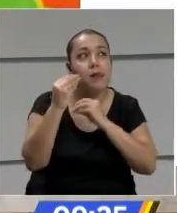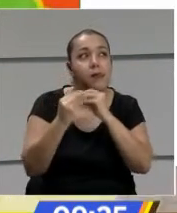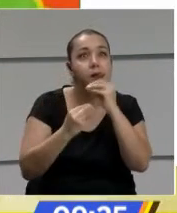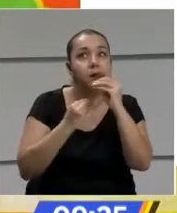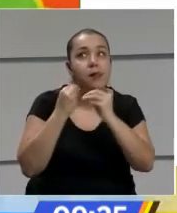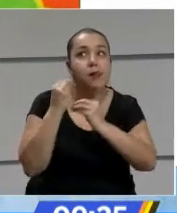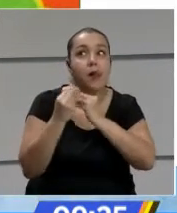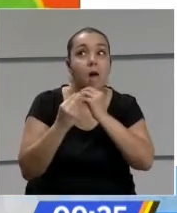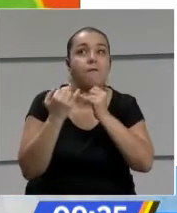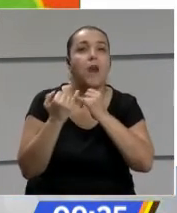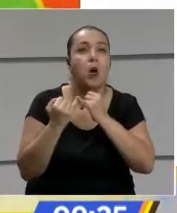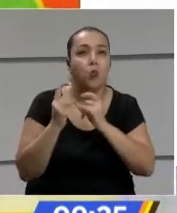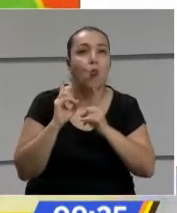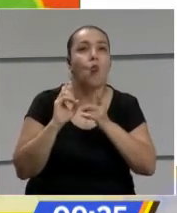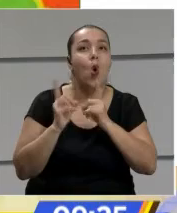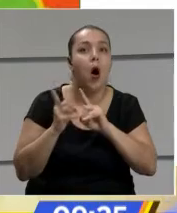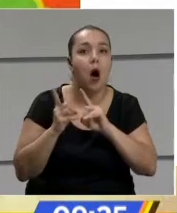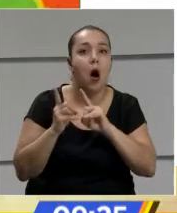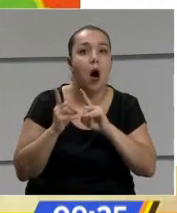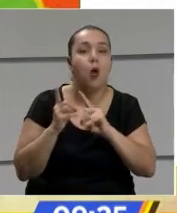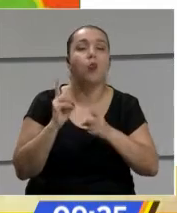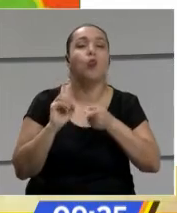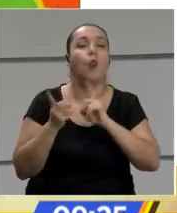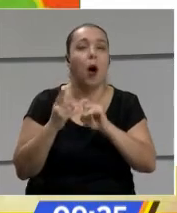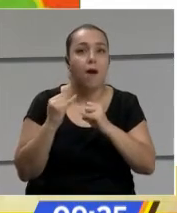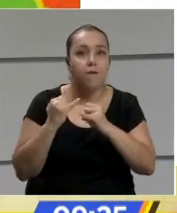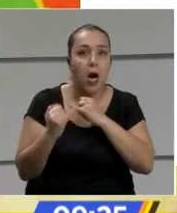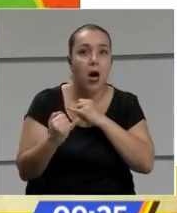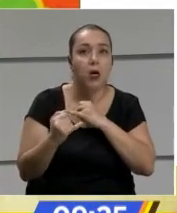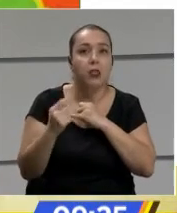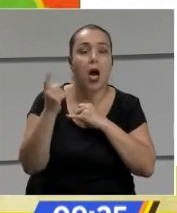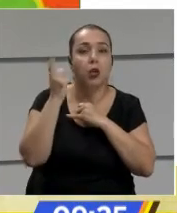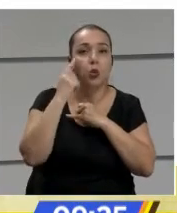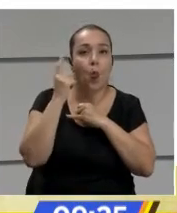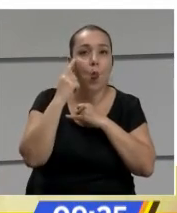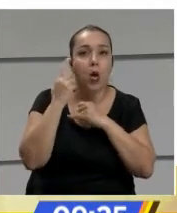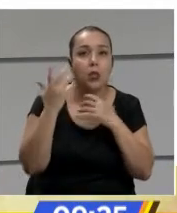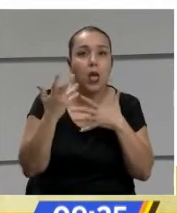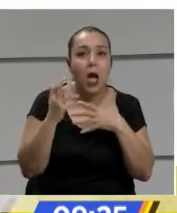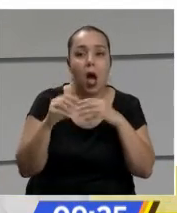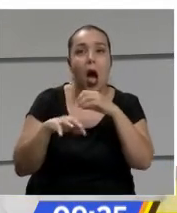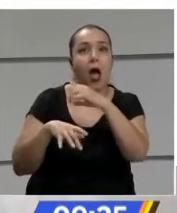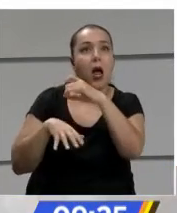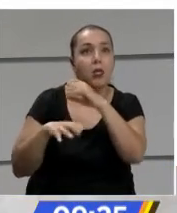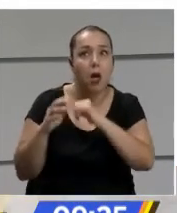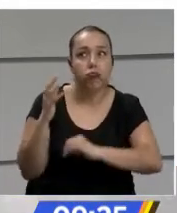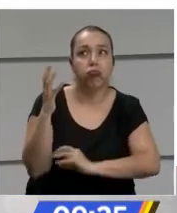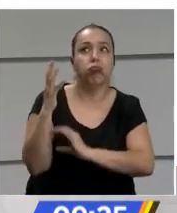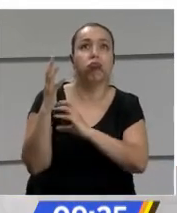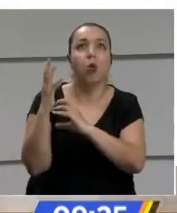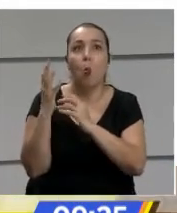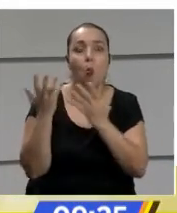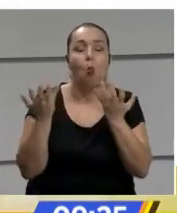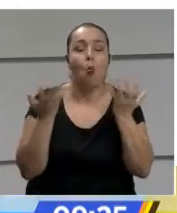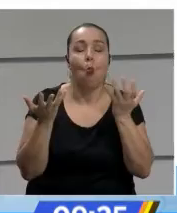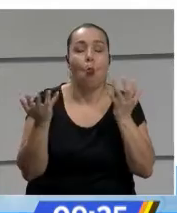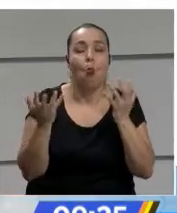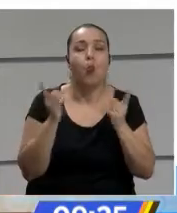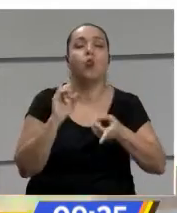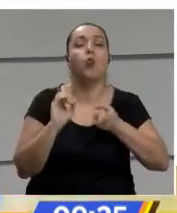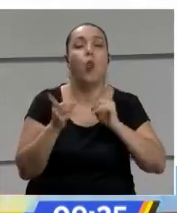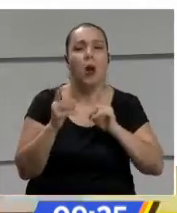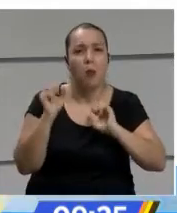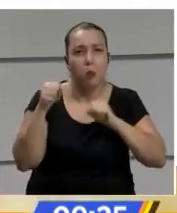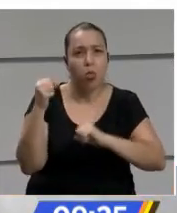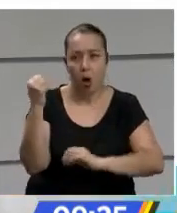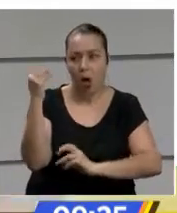deducir. ¿Cuál será el final de Anansi? ¿Cuál será el final? ¿Pudo subir